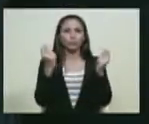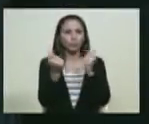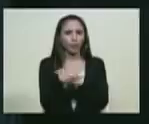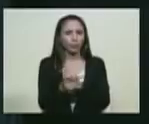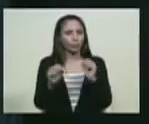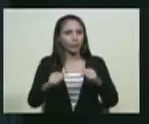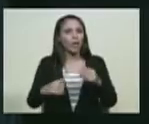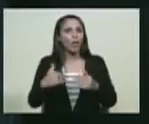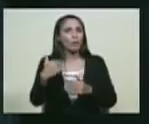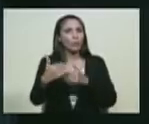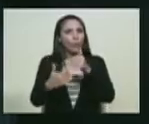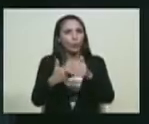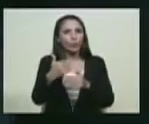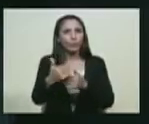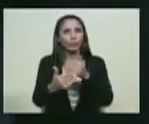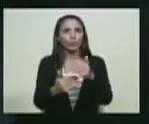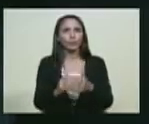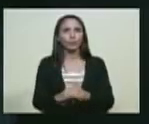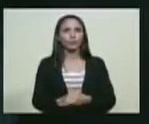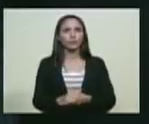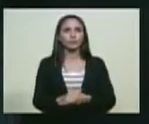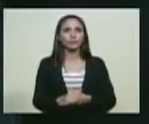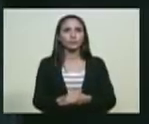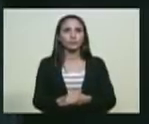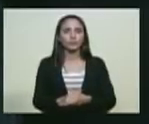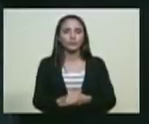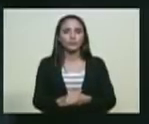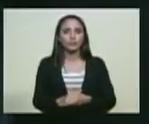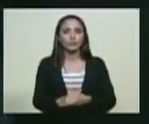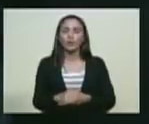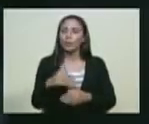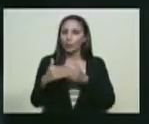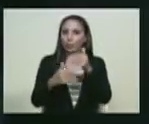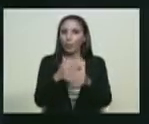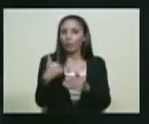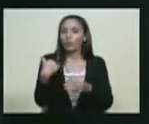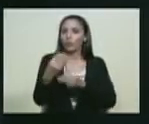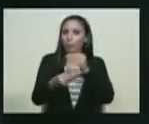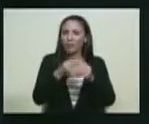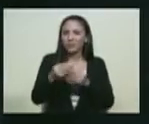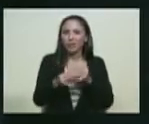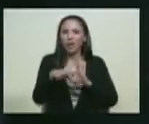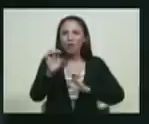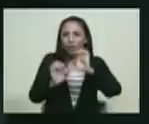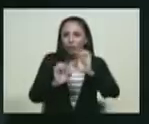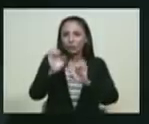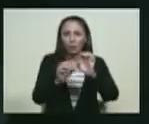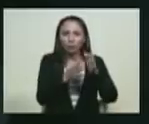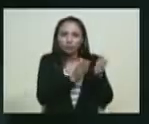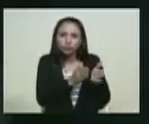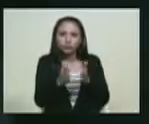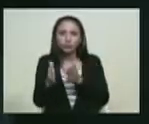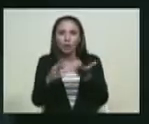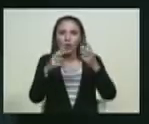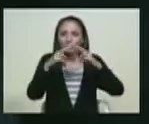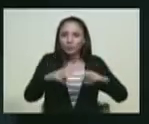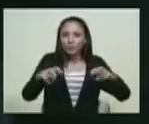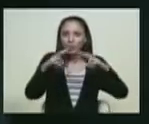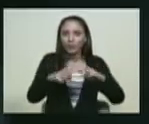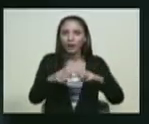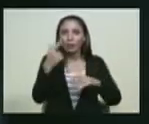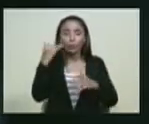que se vaya realizando, el doctor Tarek William Saab informará de